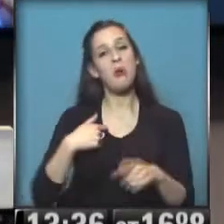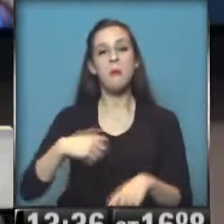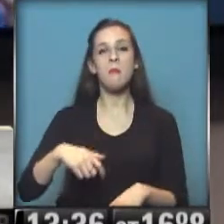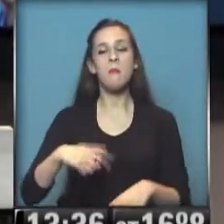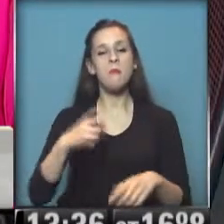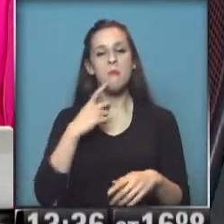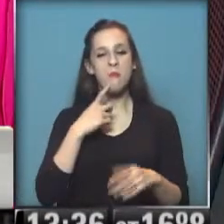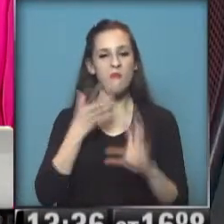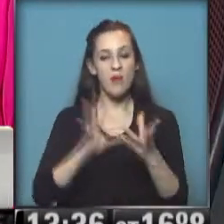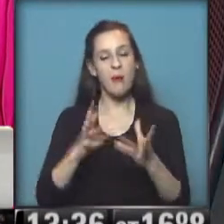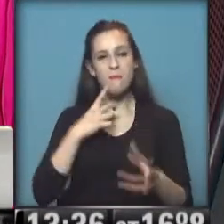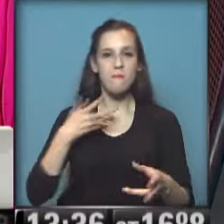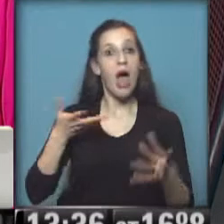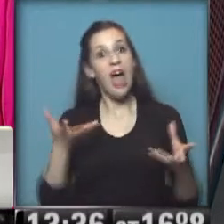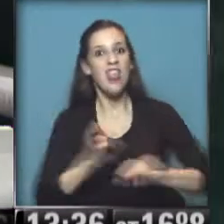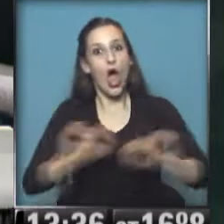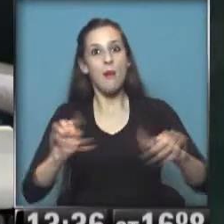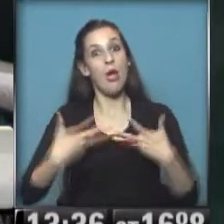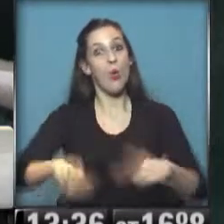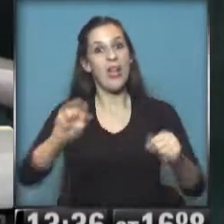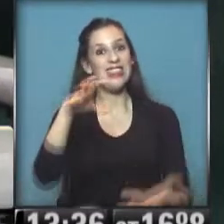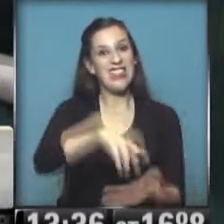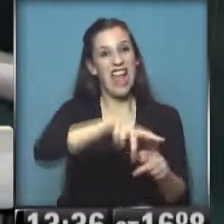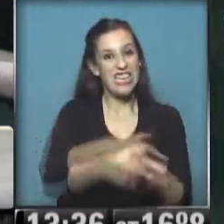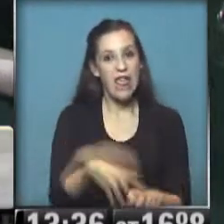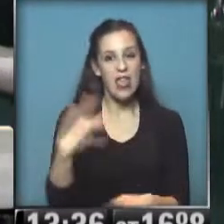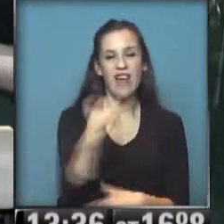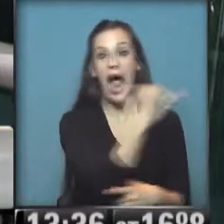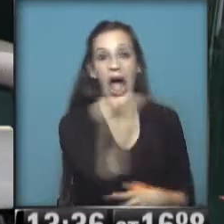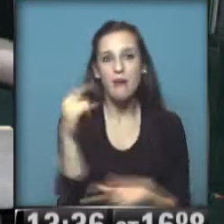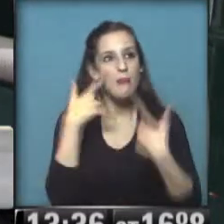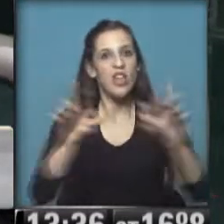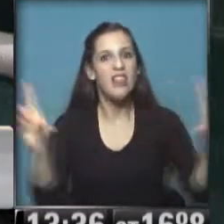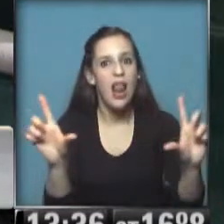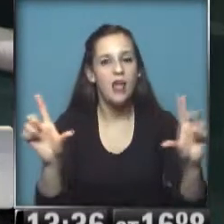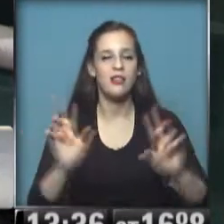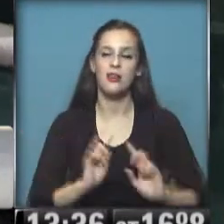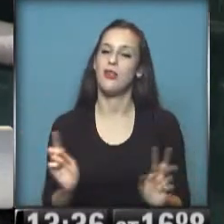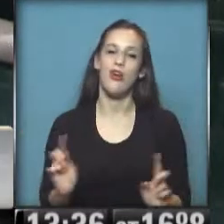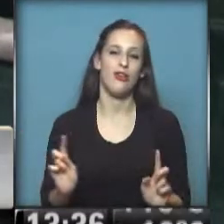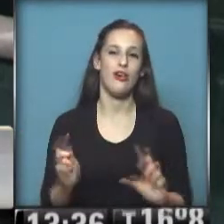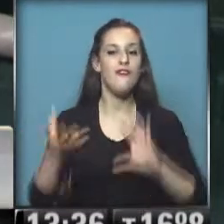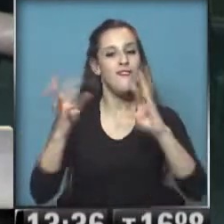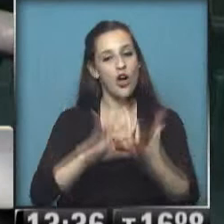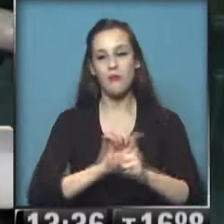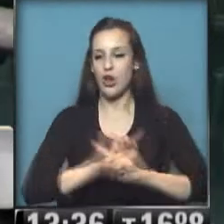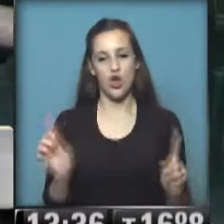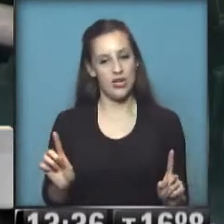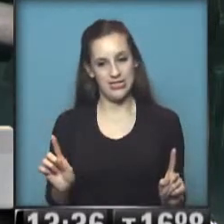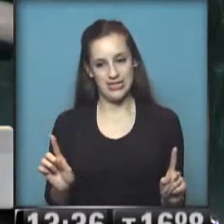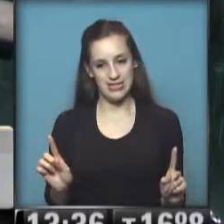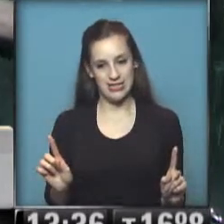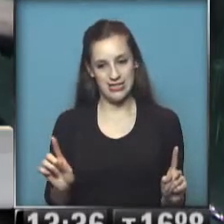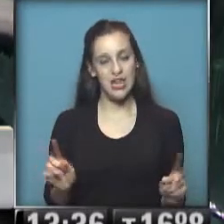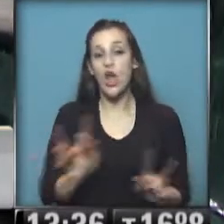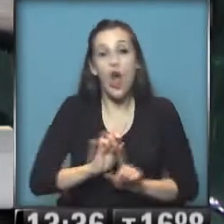descubrí un taller clandestino vamos con las cámaras y abrimos todo no ese es el camino ni es el camino llegará al